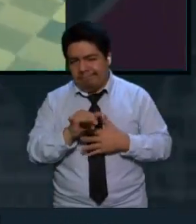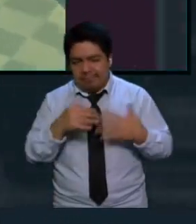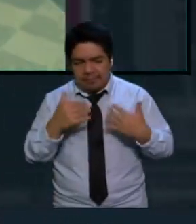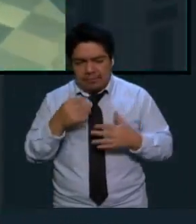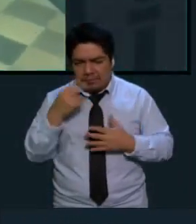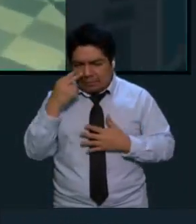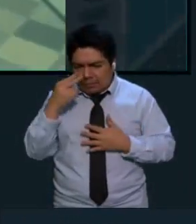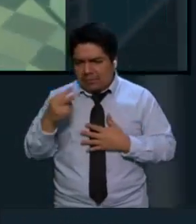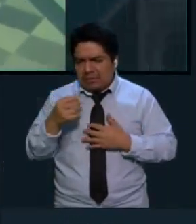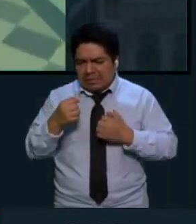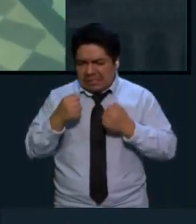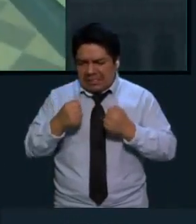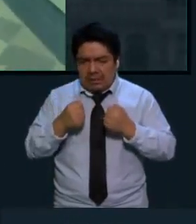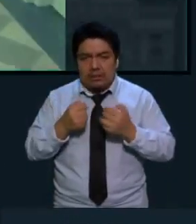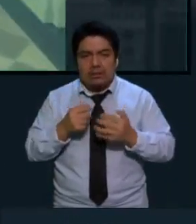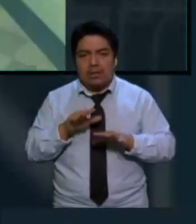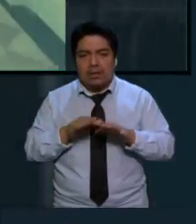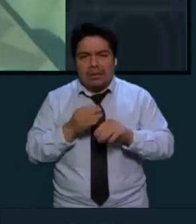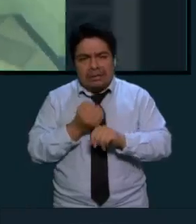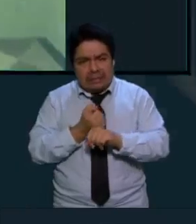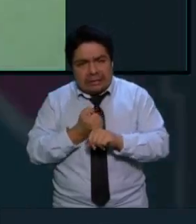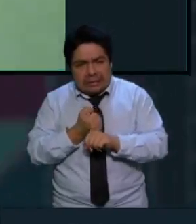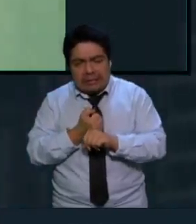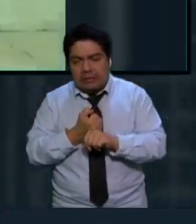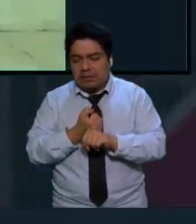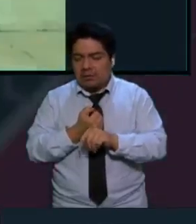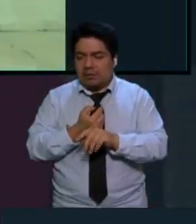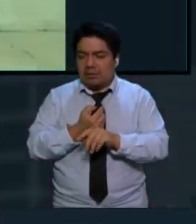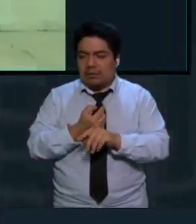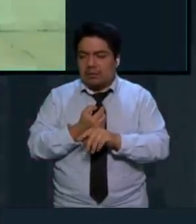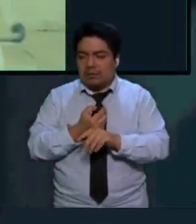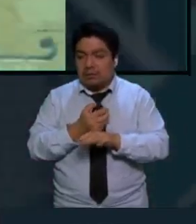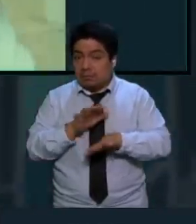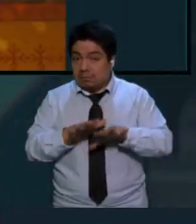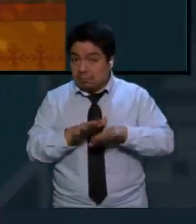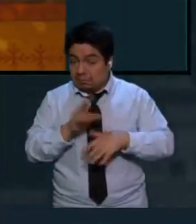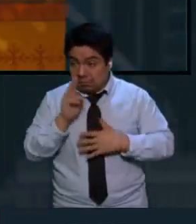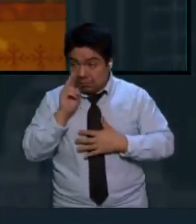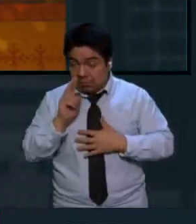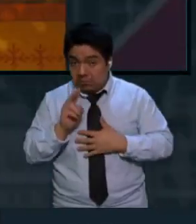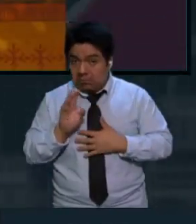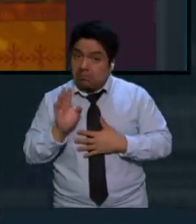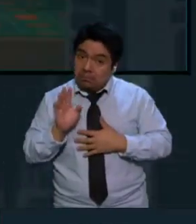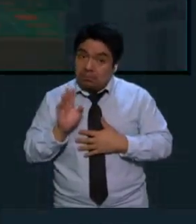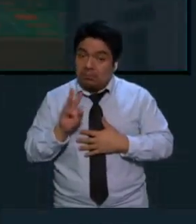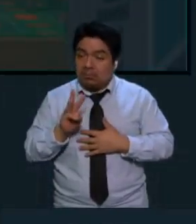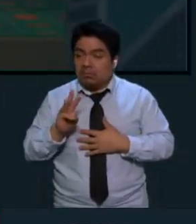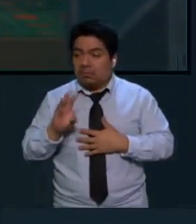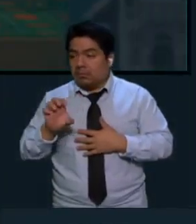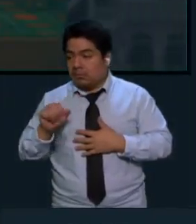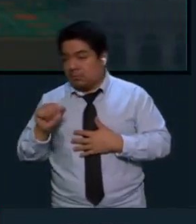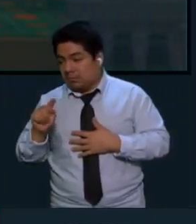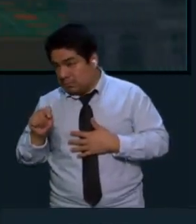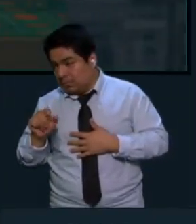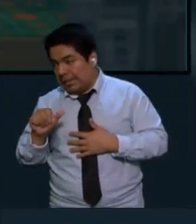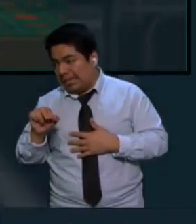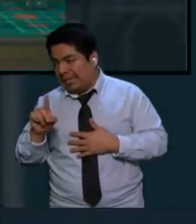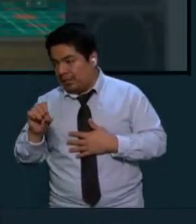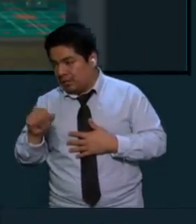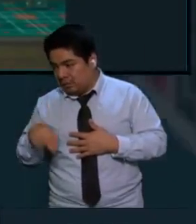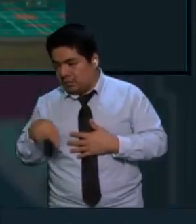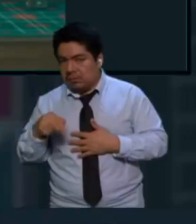gráficos, muy rudos, a veces incluso sangrientos, que ahí Wes Anderson hace unas cosas maravillosas